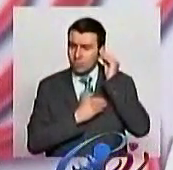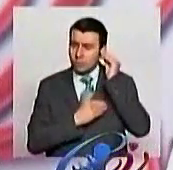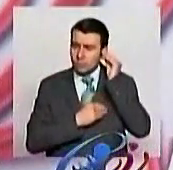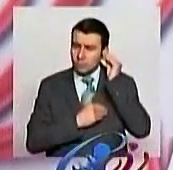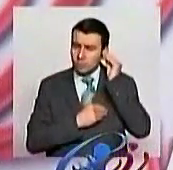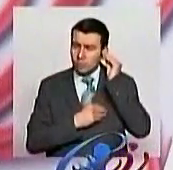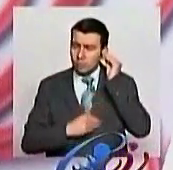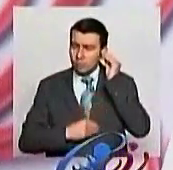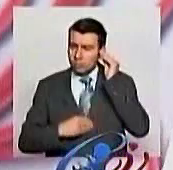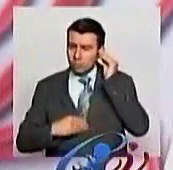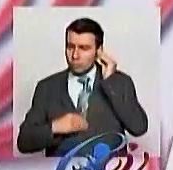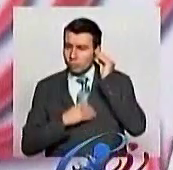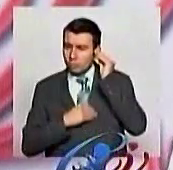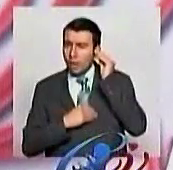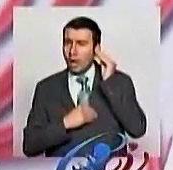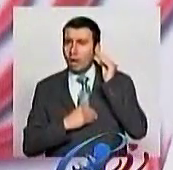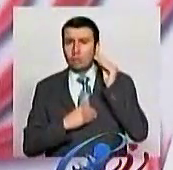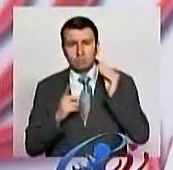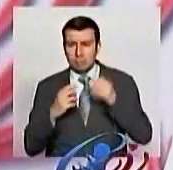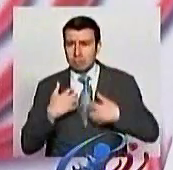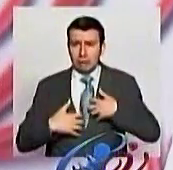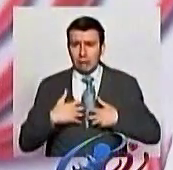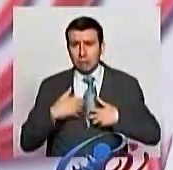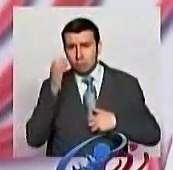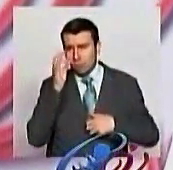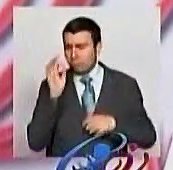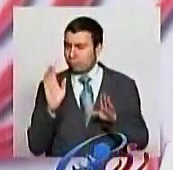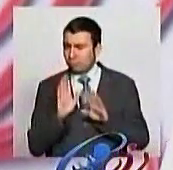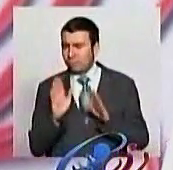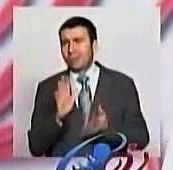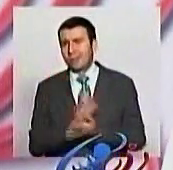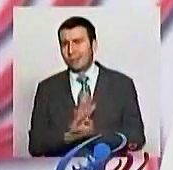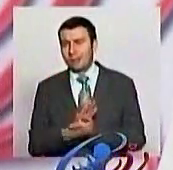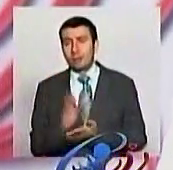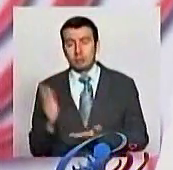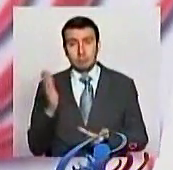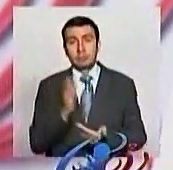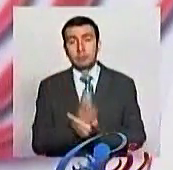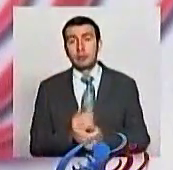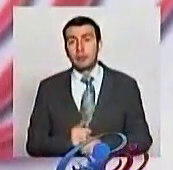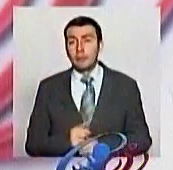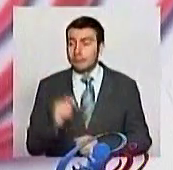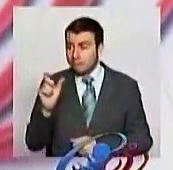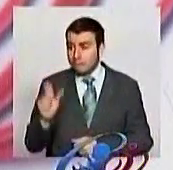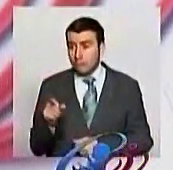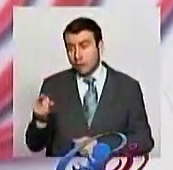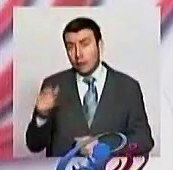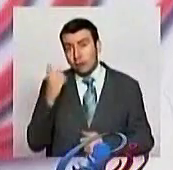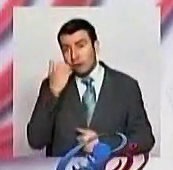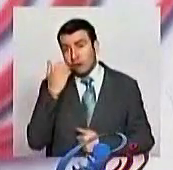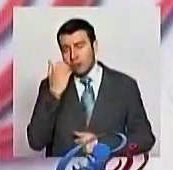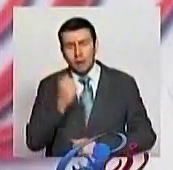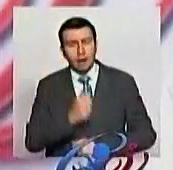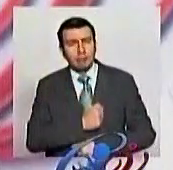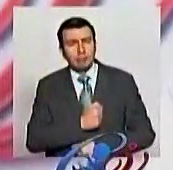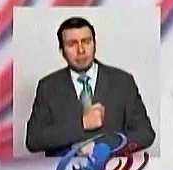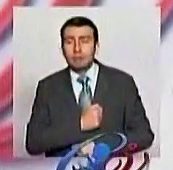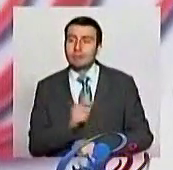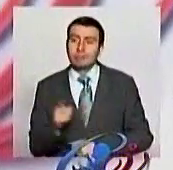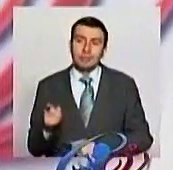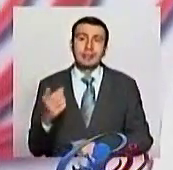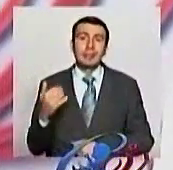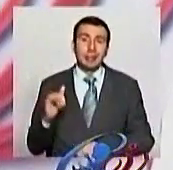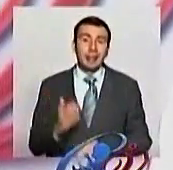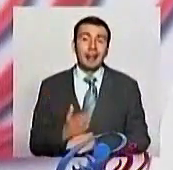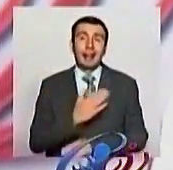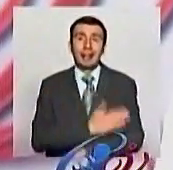de realizarse estos exámenes. El paciente con enfermedad coronaria usualmente tiene ya mucho